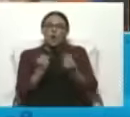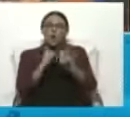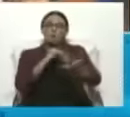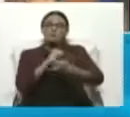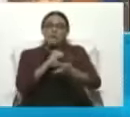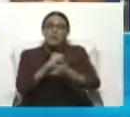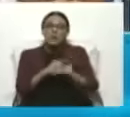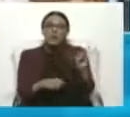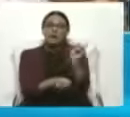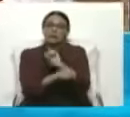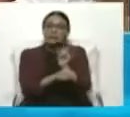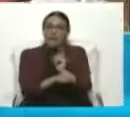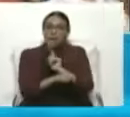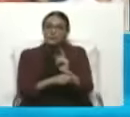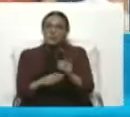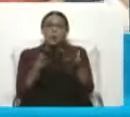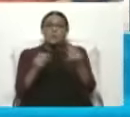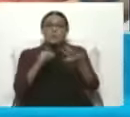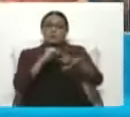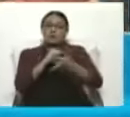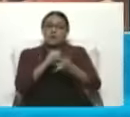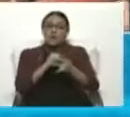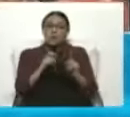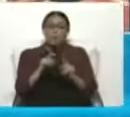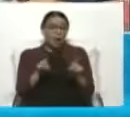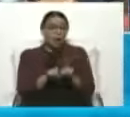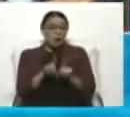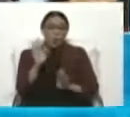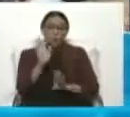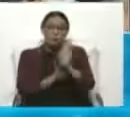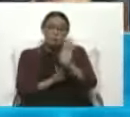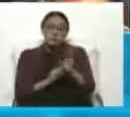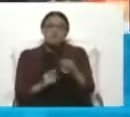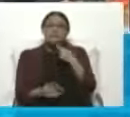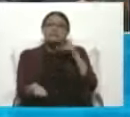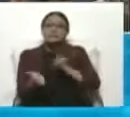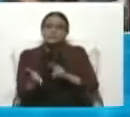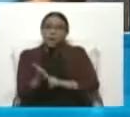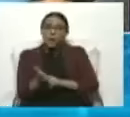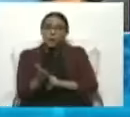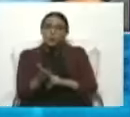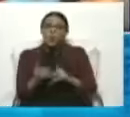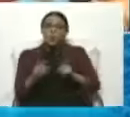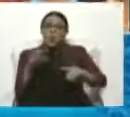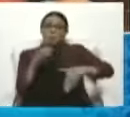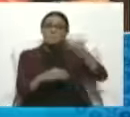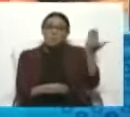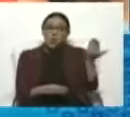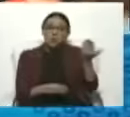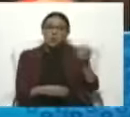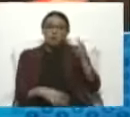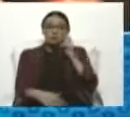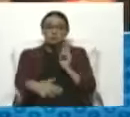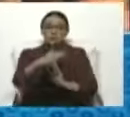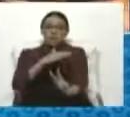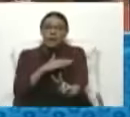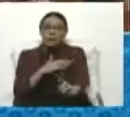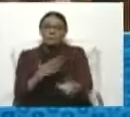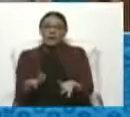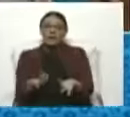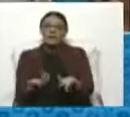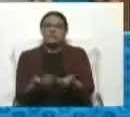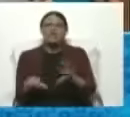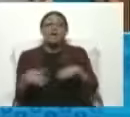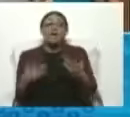de alto nivel tecnológico, protegido, moderno, transparente, con todas